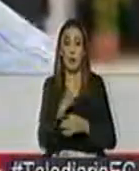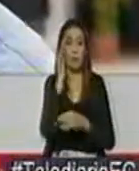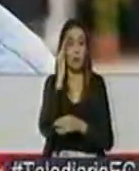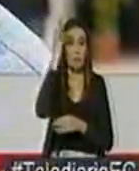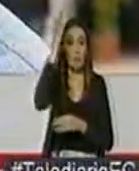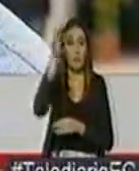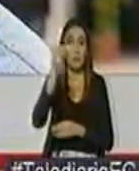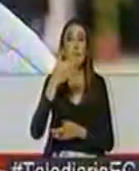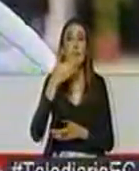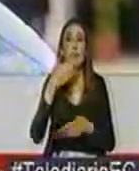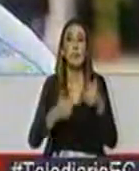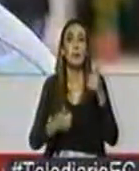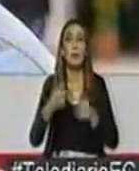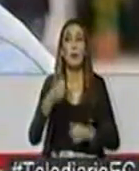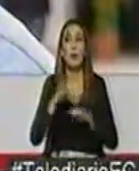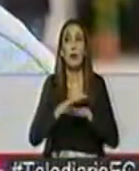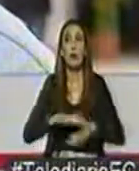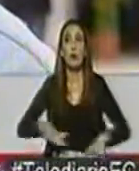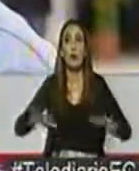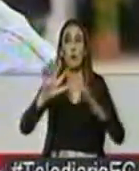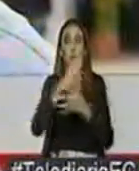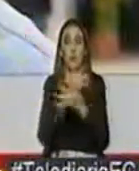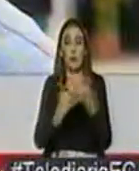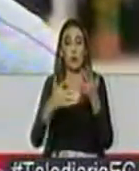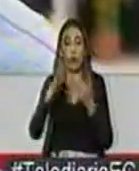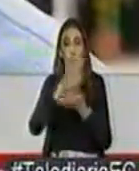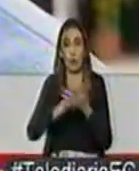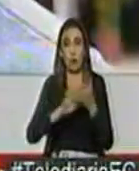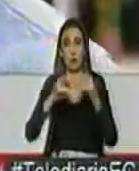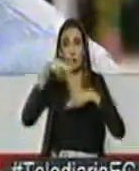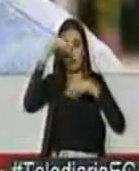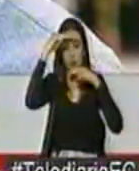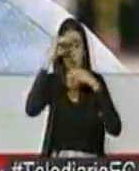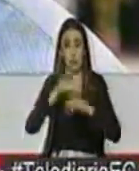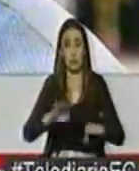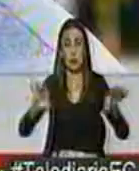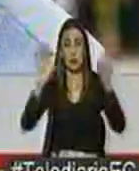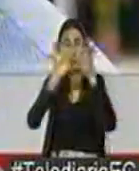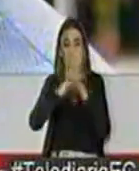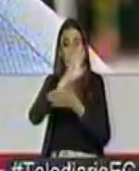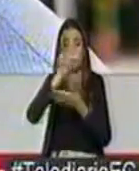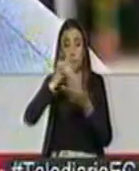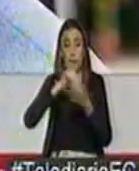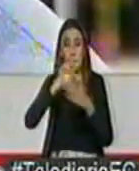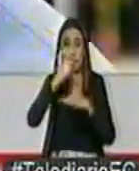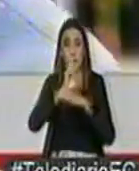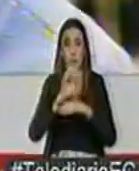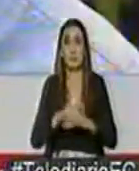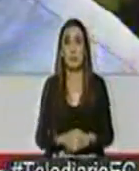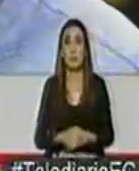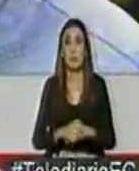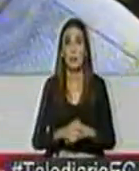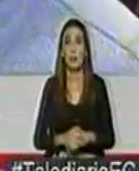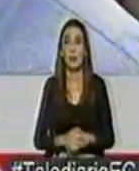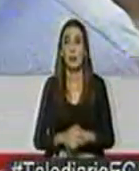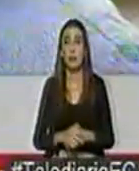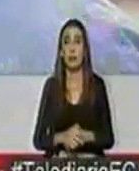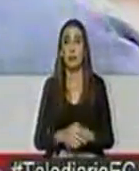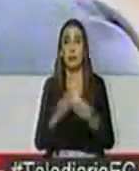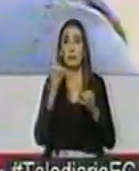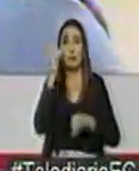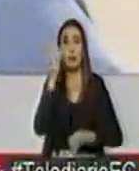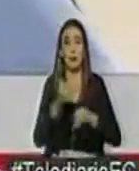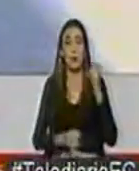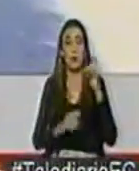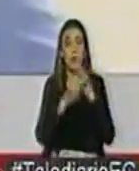es la visión de estos ministros y el cronograma de ejecución. Y hay noticias muy importantes, no solo para Manabí, sino para el país entero, ¿no? Claro que sí, doctor Granda. Ya para